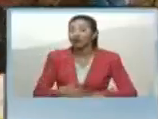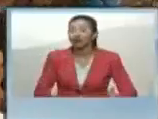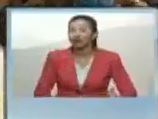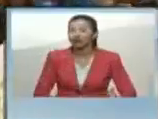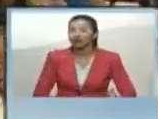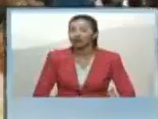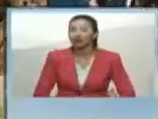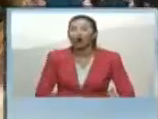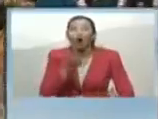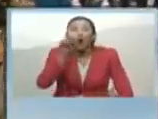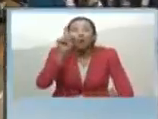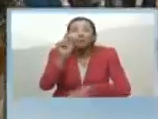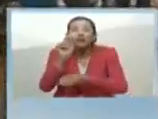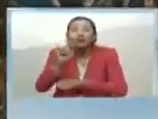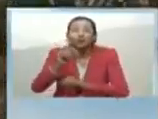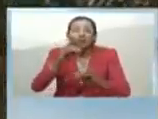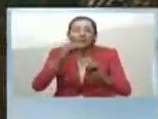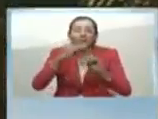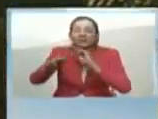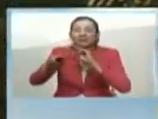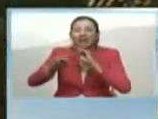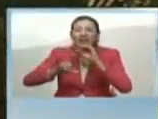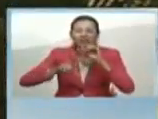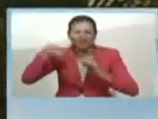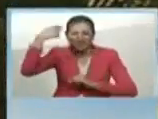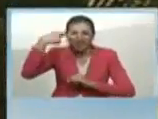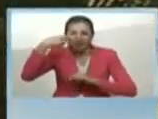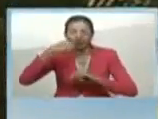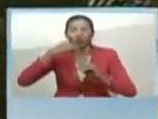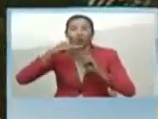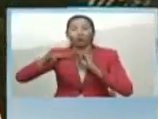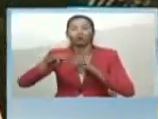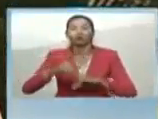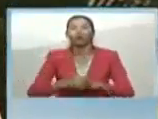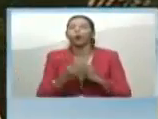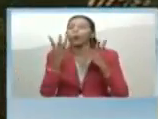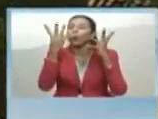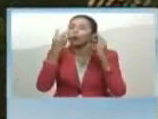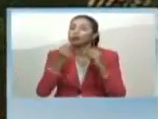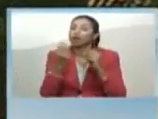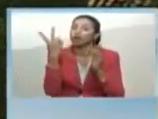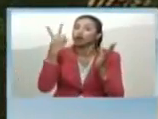Tiene 1 minuto que lancé el mensaje. Y hay